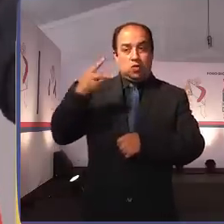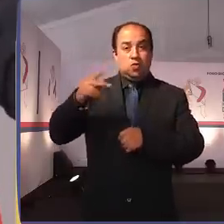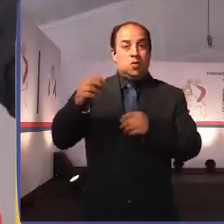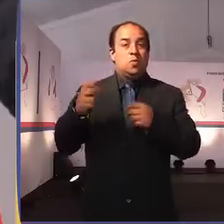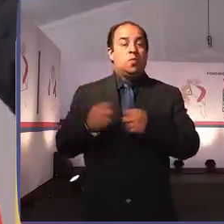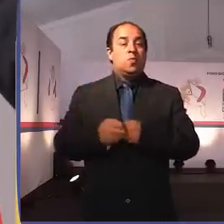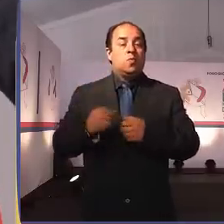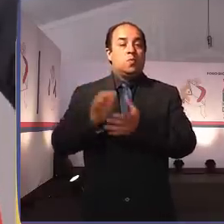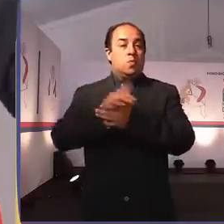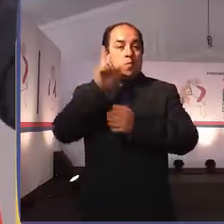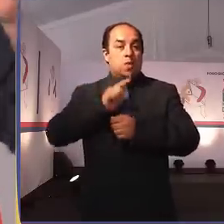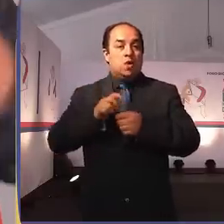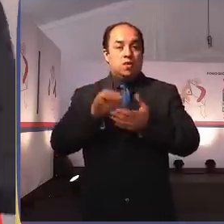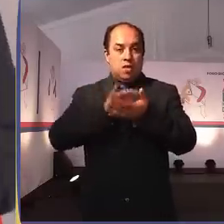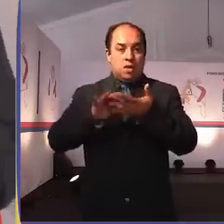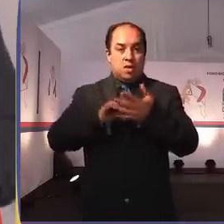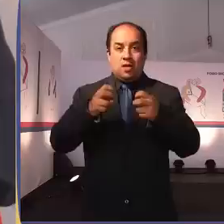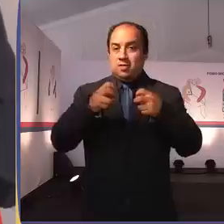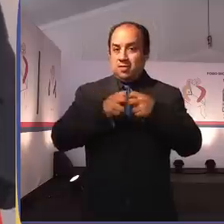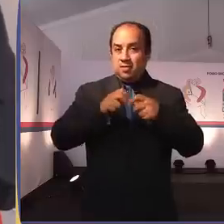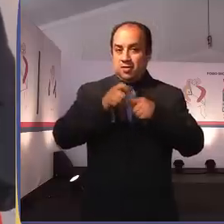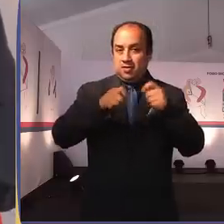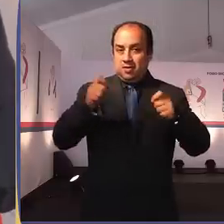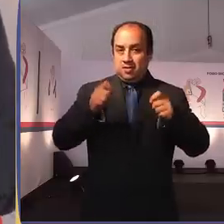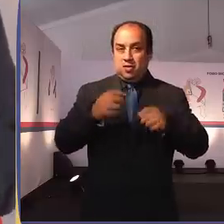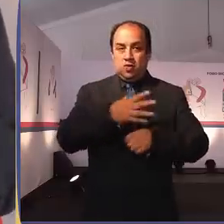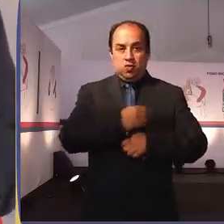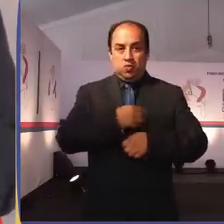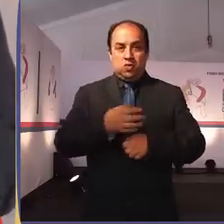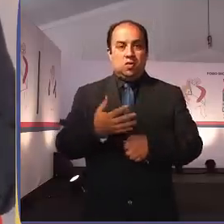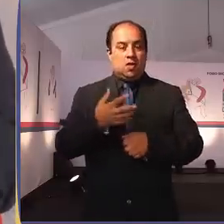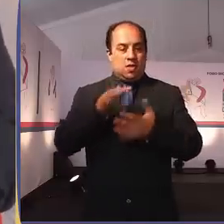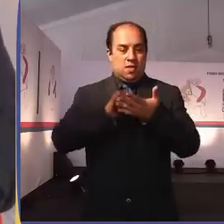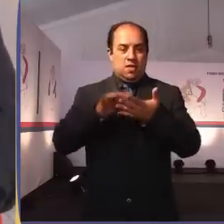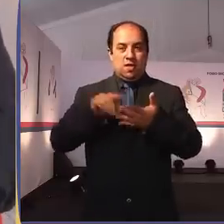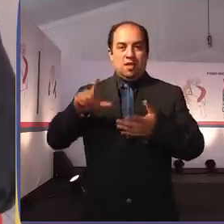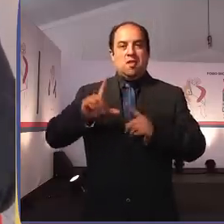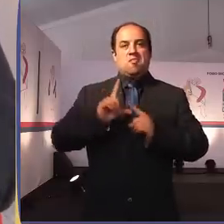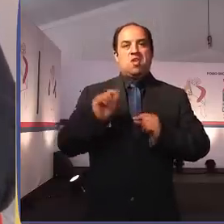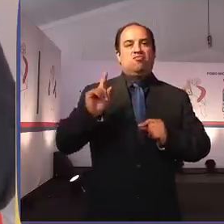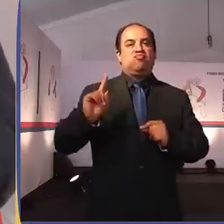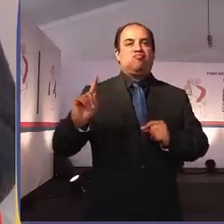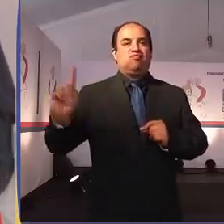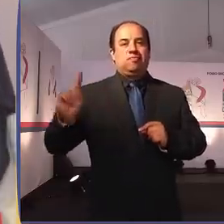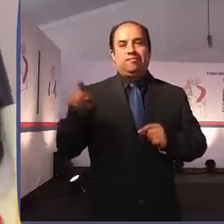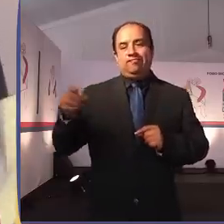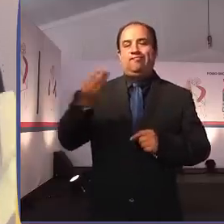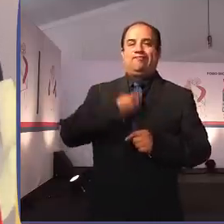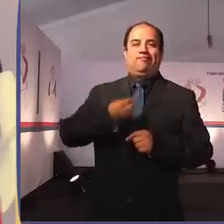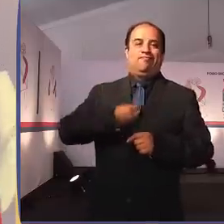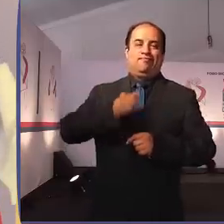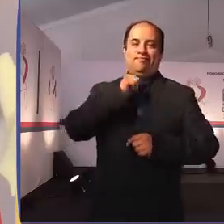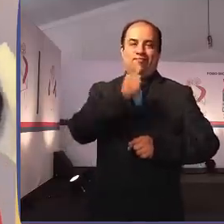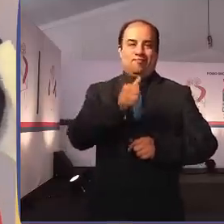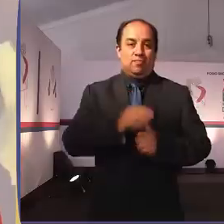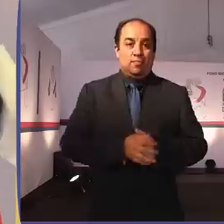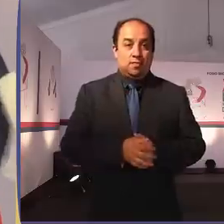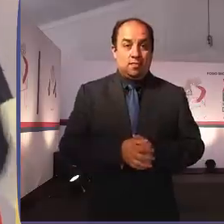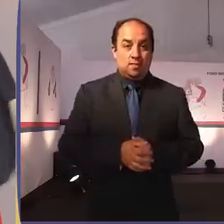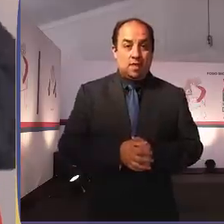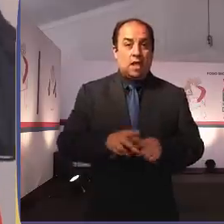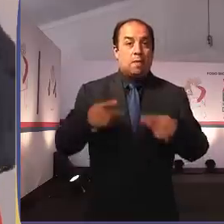hijo lee unos...? Y se levantó y se fue el güey, no aguanta nada, ma, estos cuates. Porque para